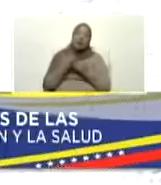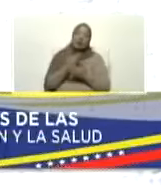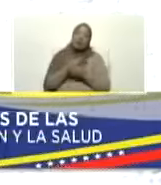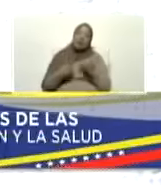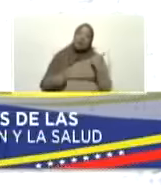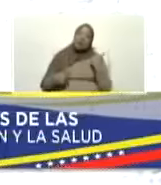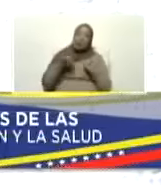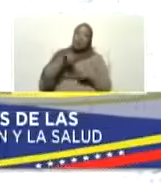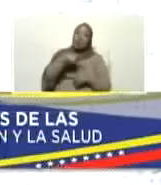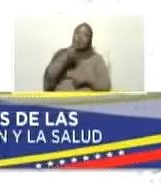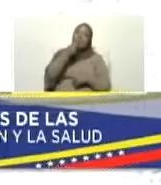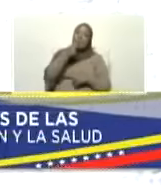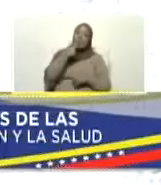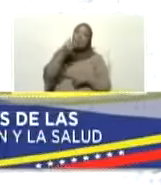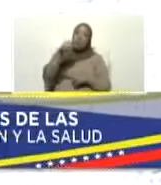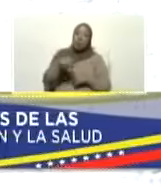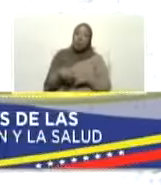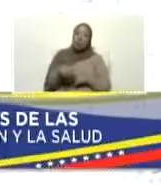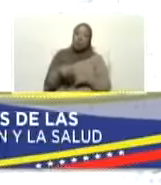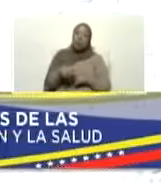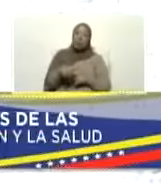gran universidad que hoy